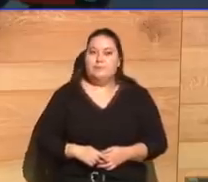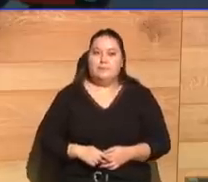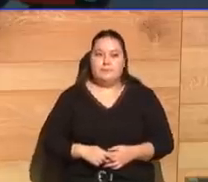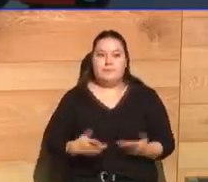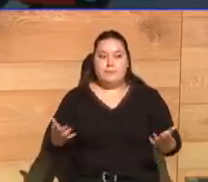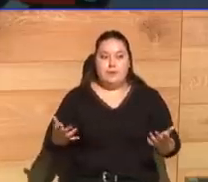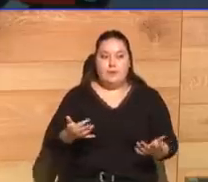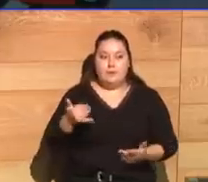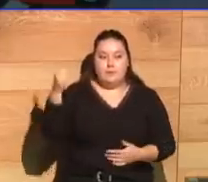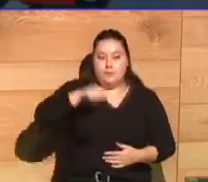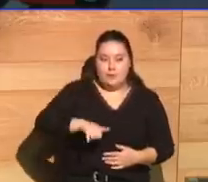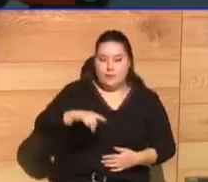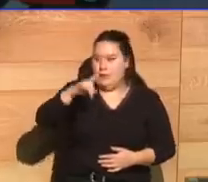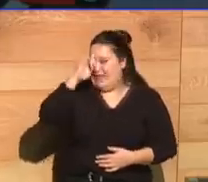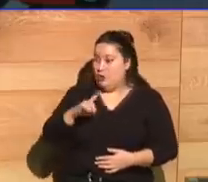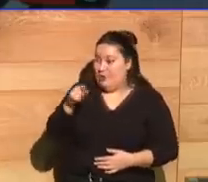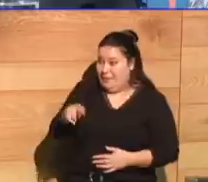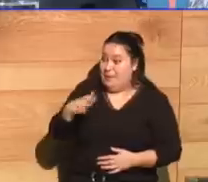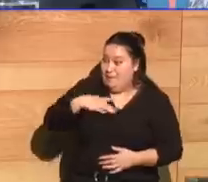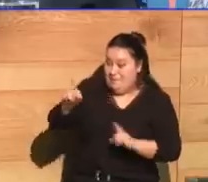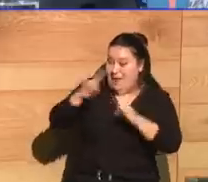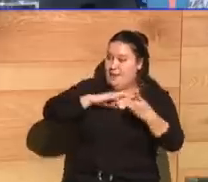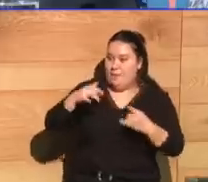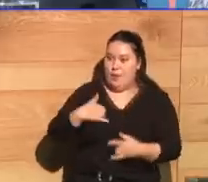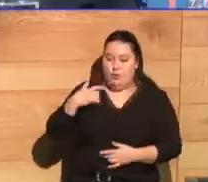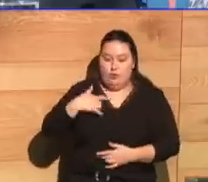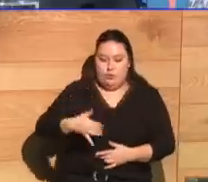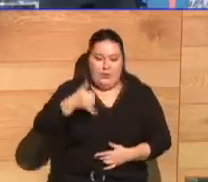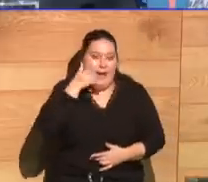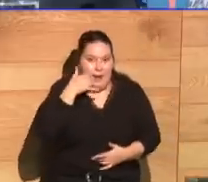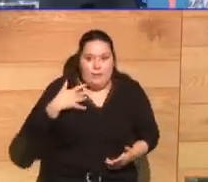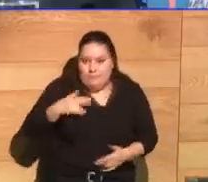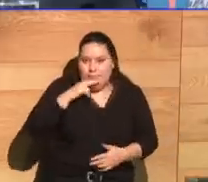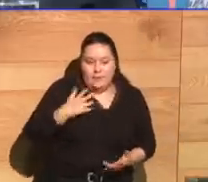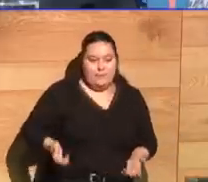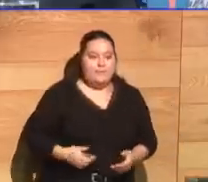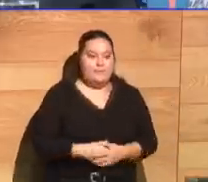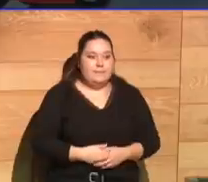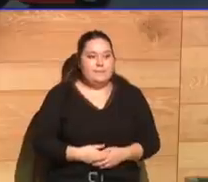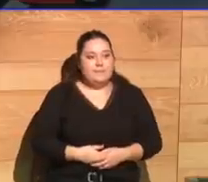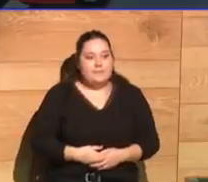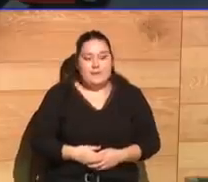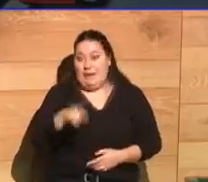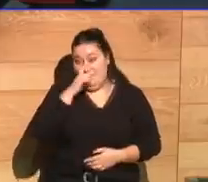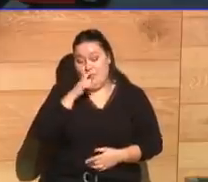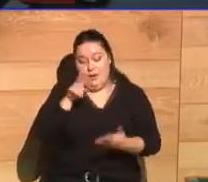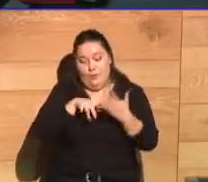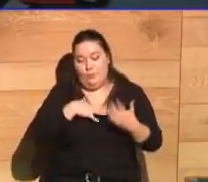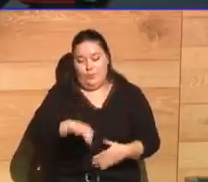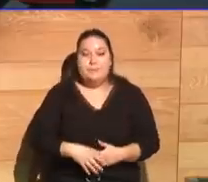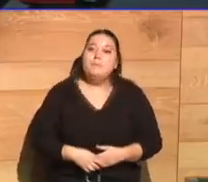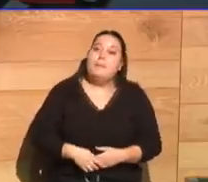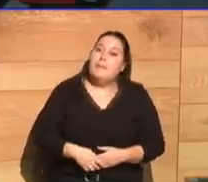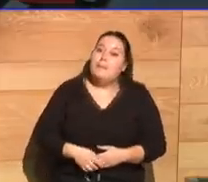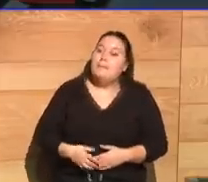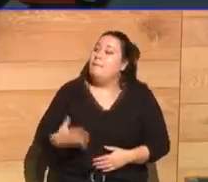En cuanto colgó, llamó Juan. Es que no sabes quién me ha llamado cuando estaba yo. Lo cuenta en sus memorias que deberíais haber leído. Y lo que